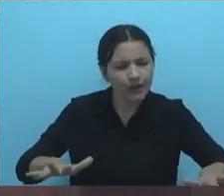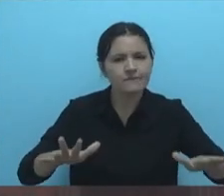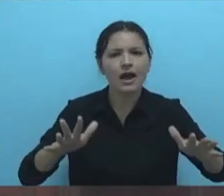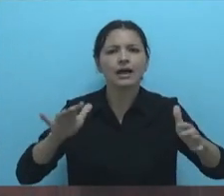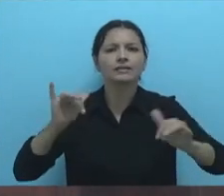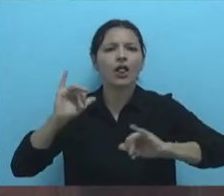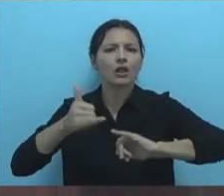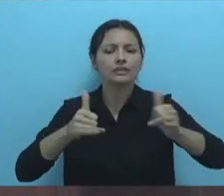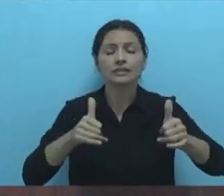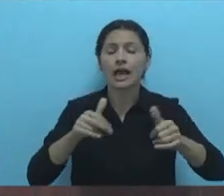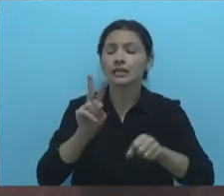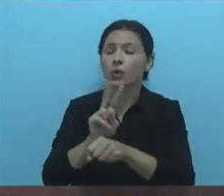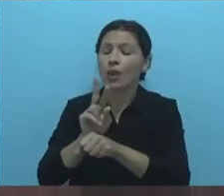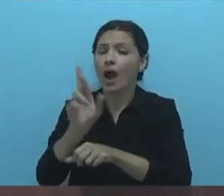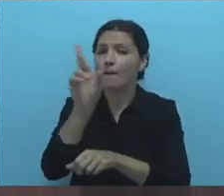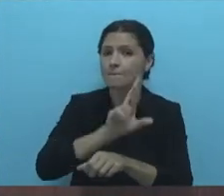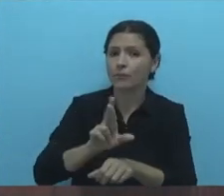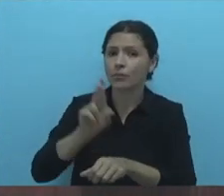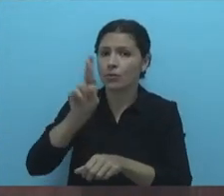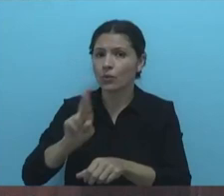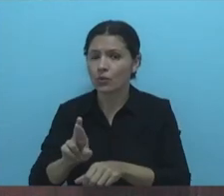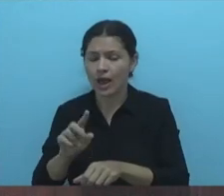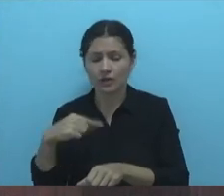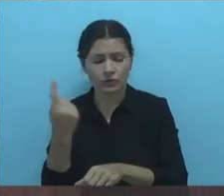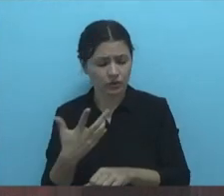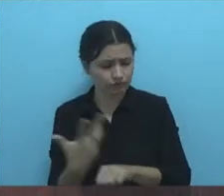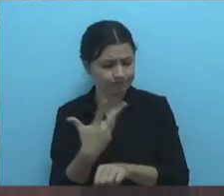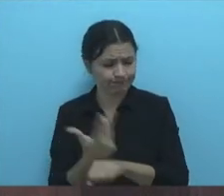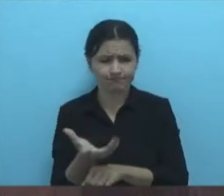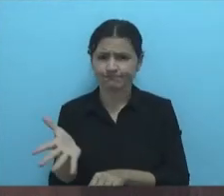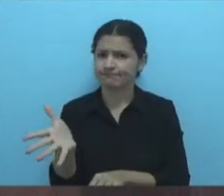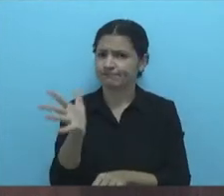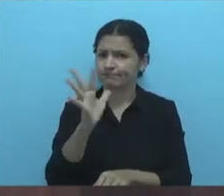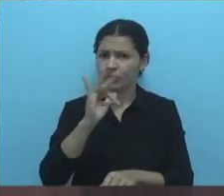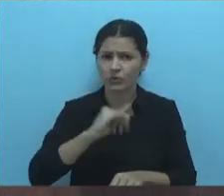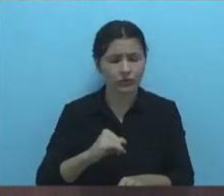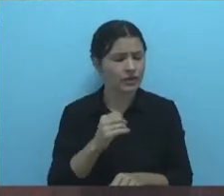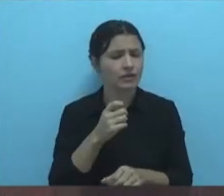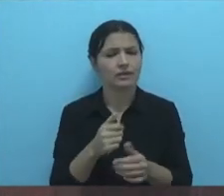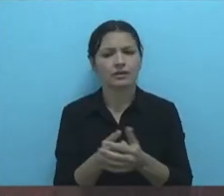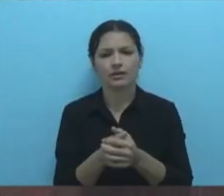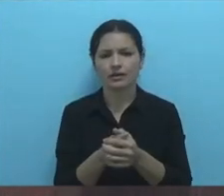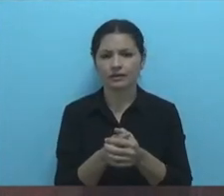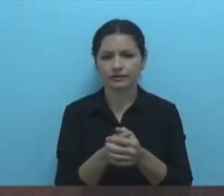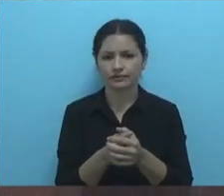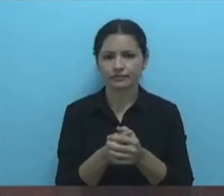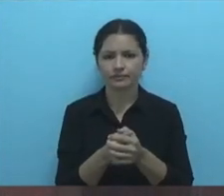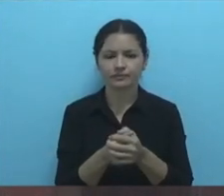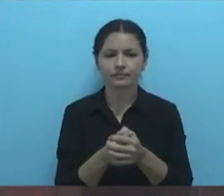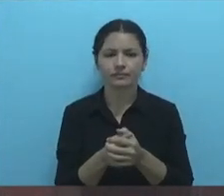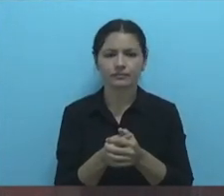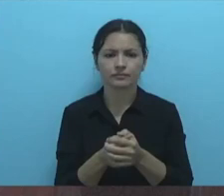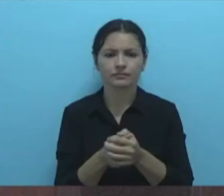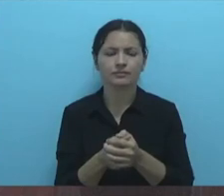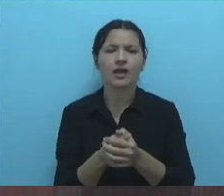proteger a las mujeres de los actos de violencia que sufrimos todos los días en un país donde una mujer muere cada 27 horas en mano